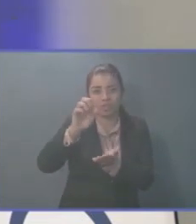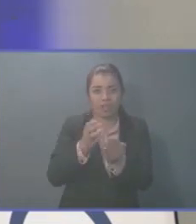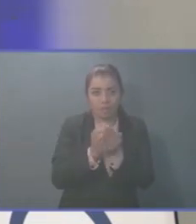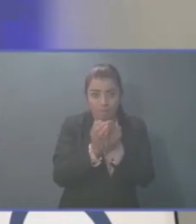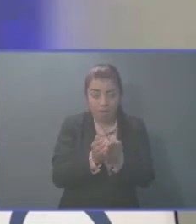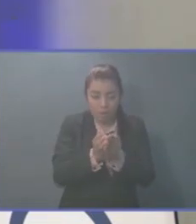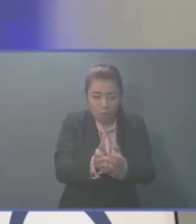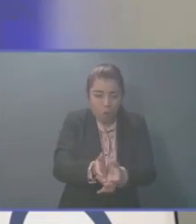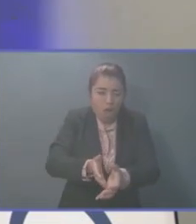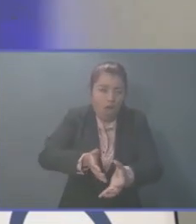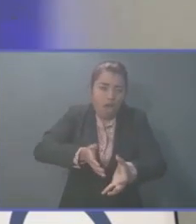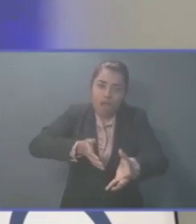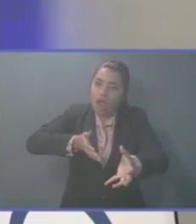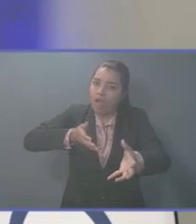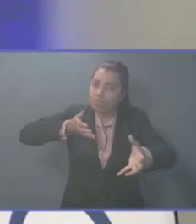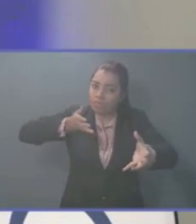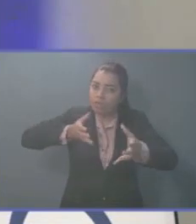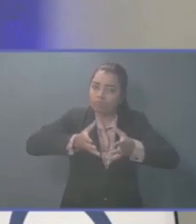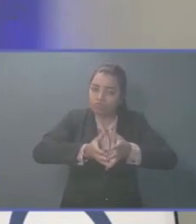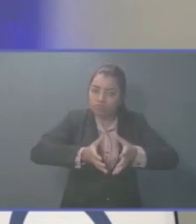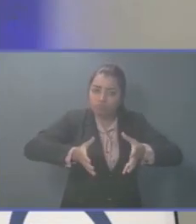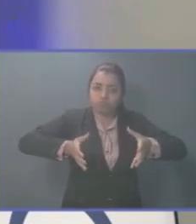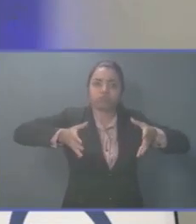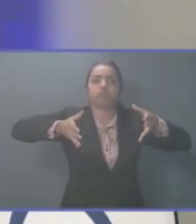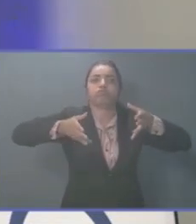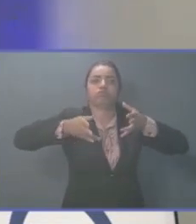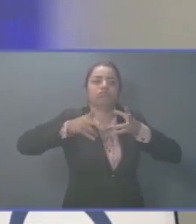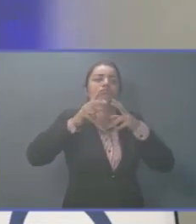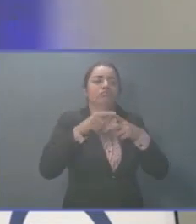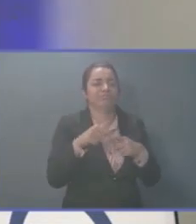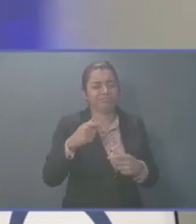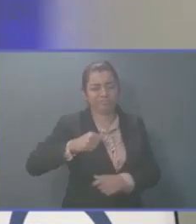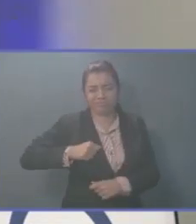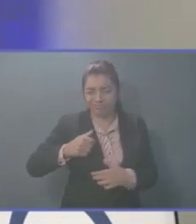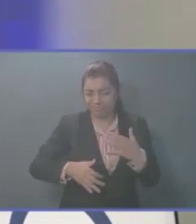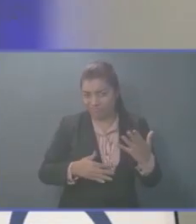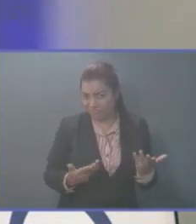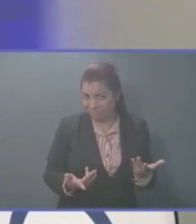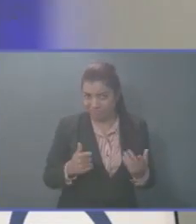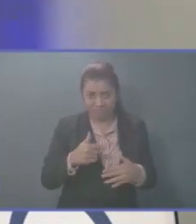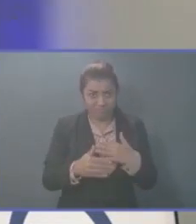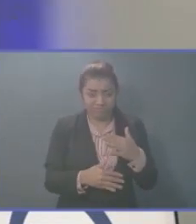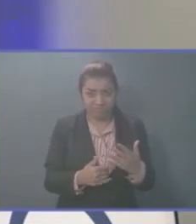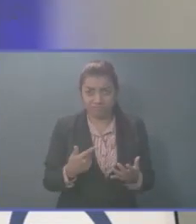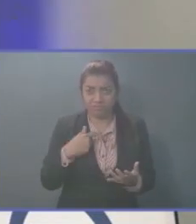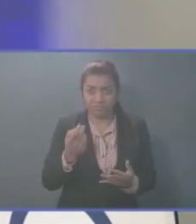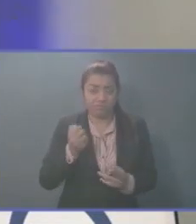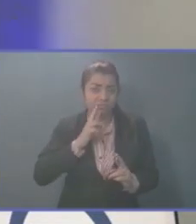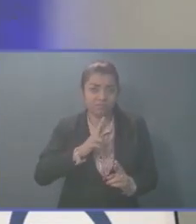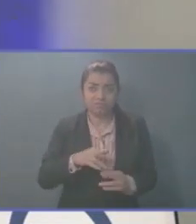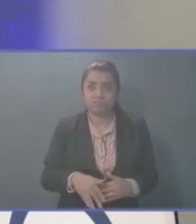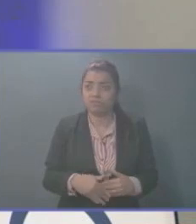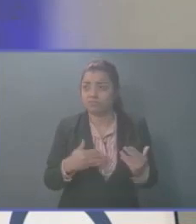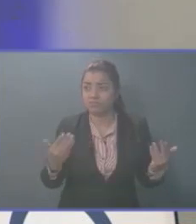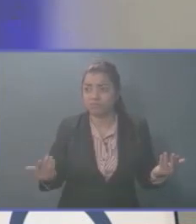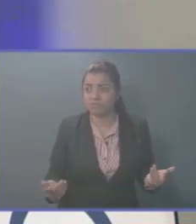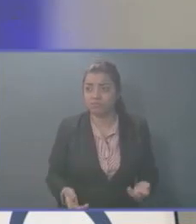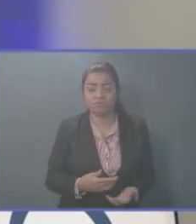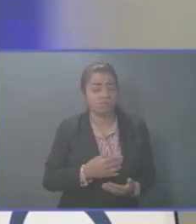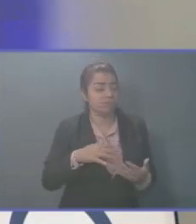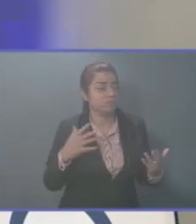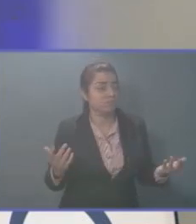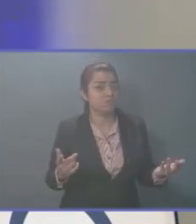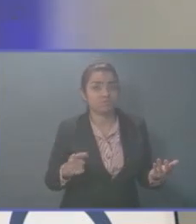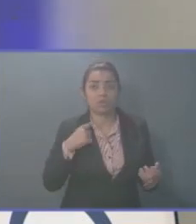otras interrogantes que han surgido en el proceso de discusión y que aún no tienen respuesta. es que no es solamente